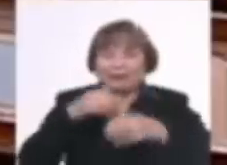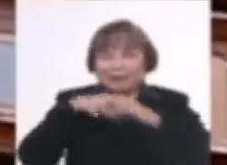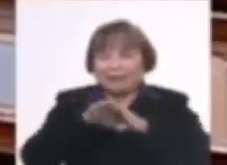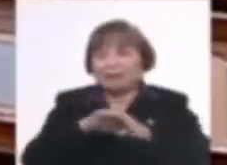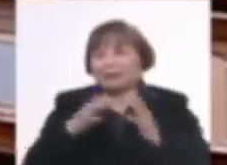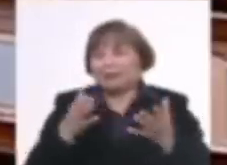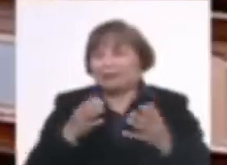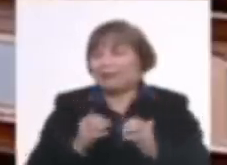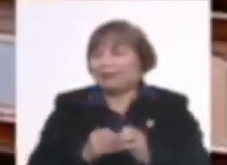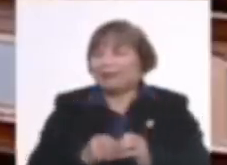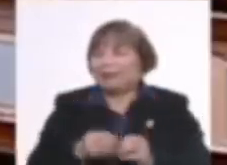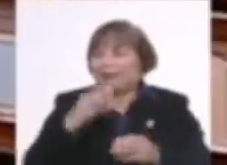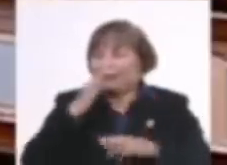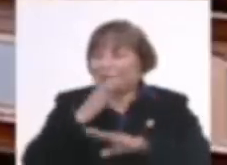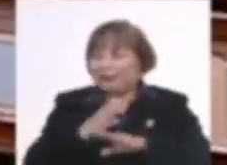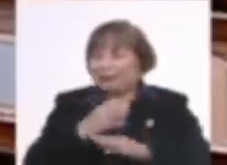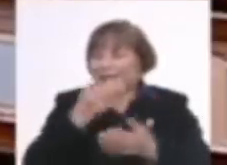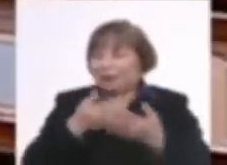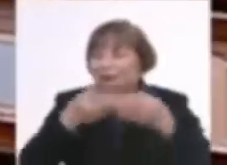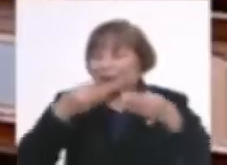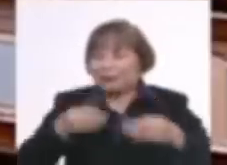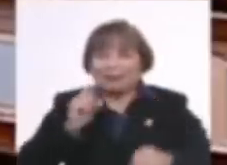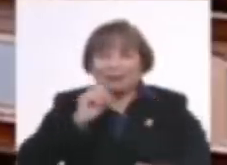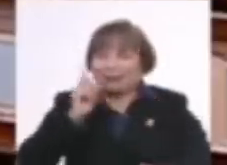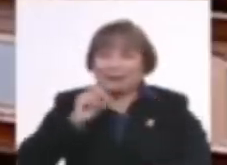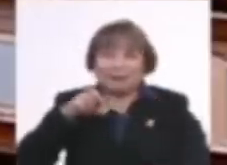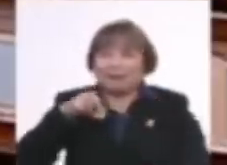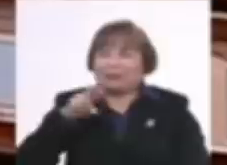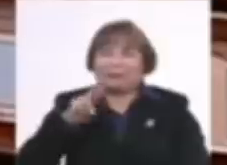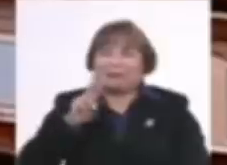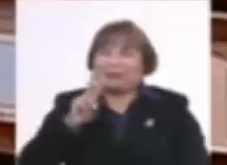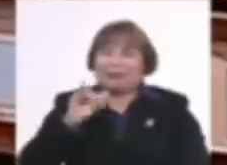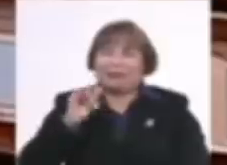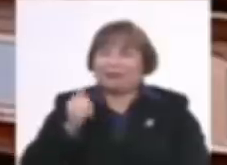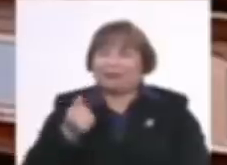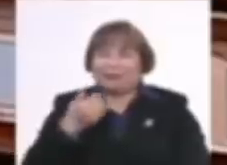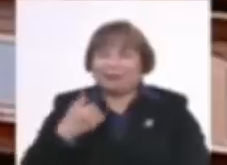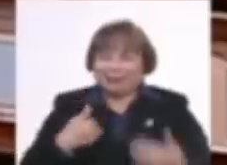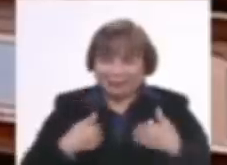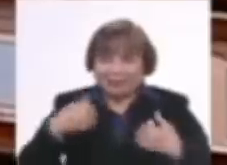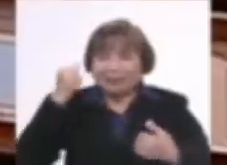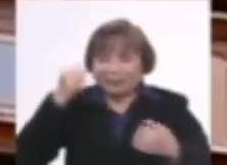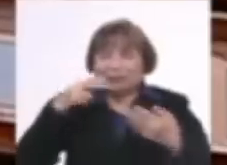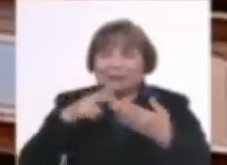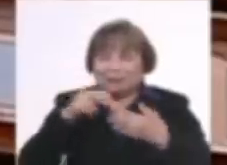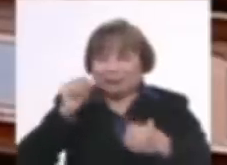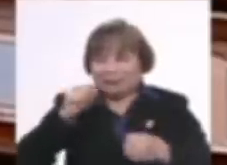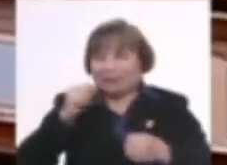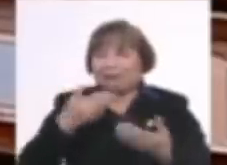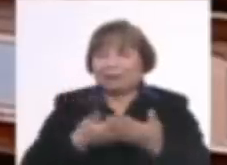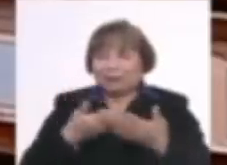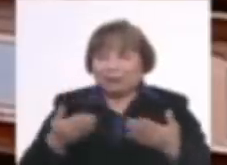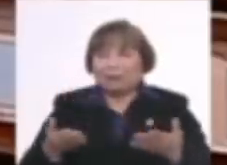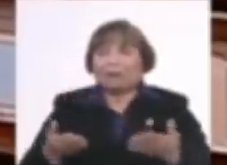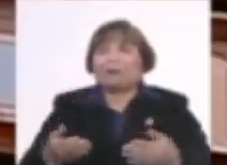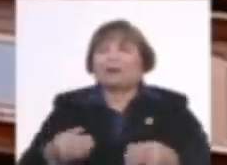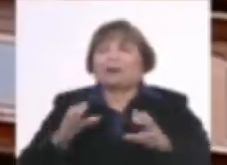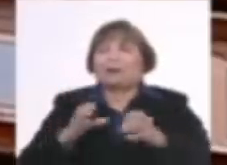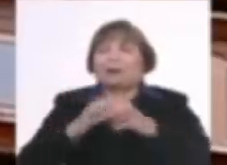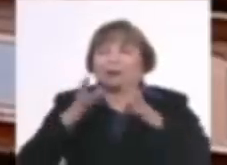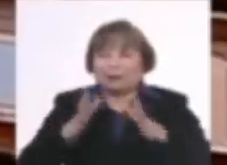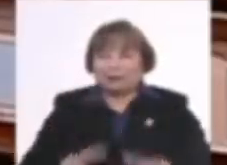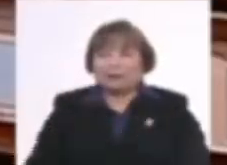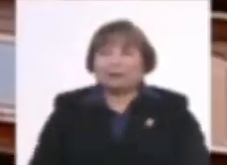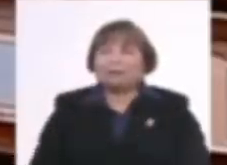entramos a intervenir. Obviamente no es cuestión previa. Ella tiene derecho a intervenir también como